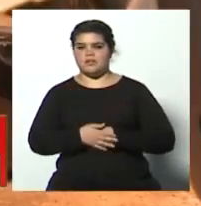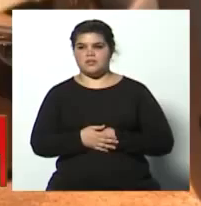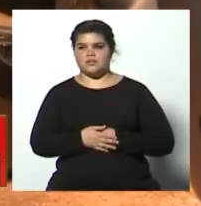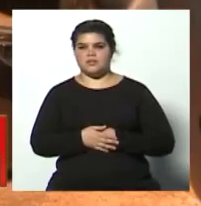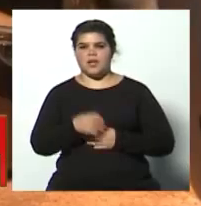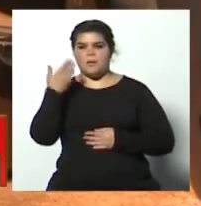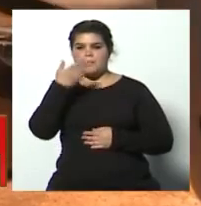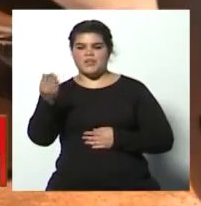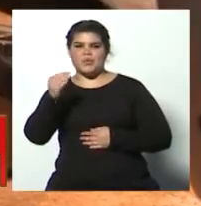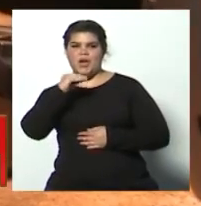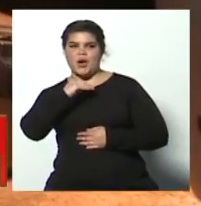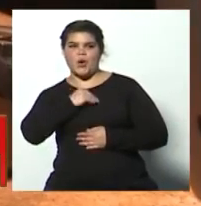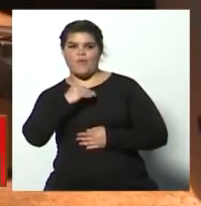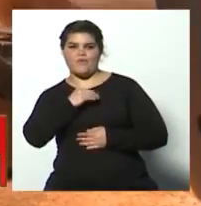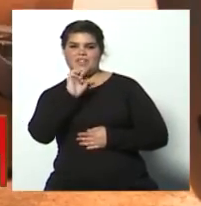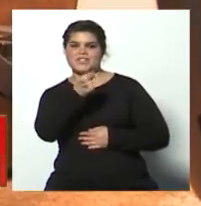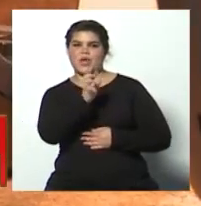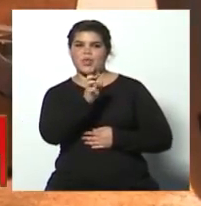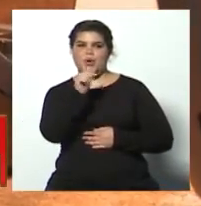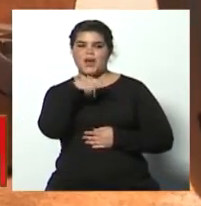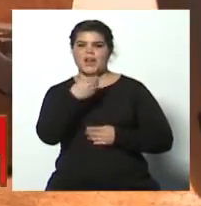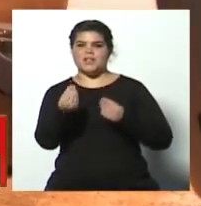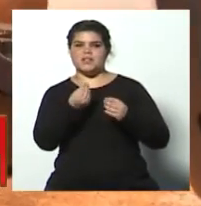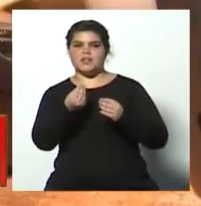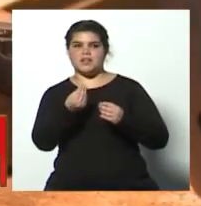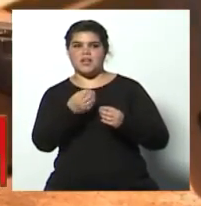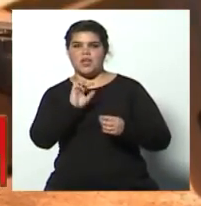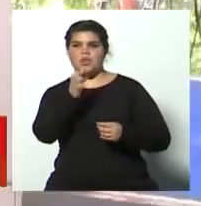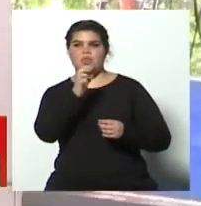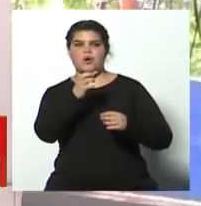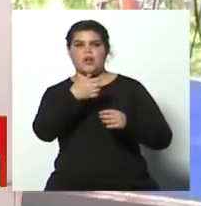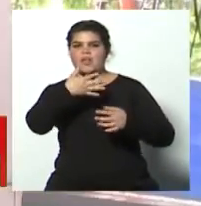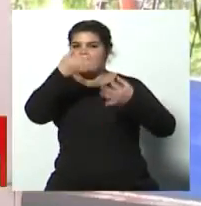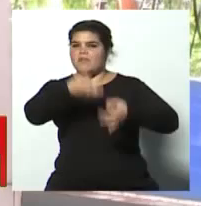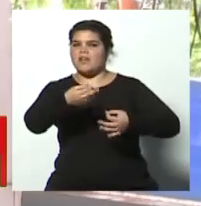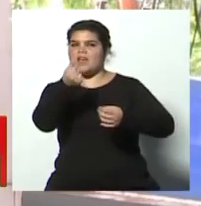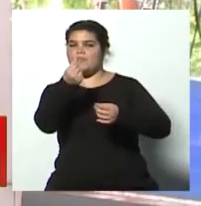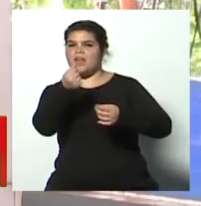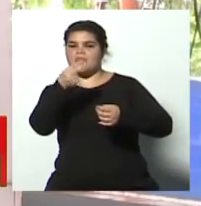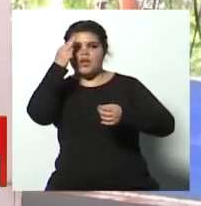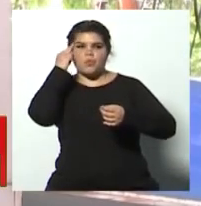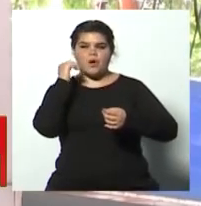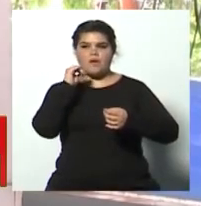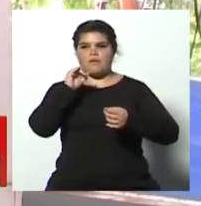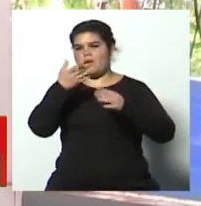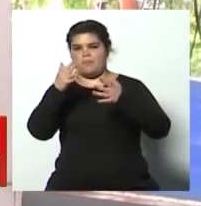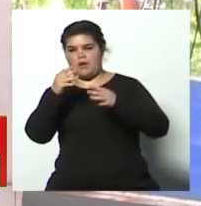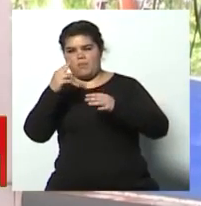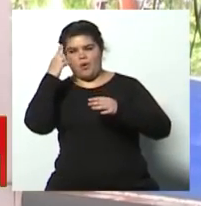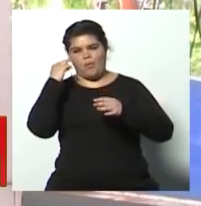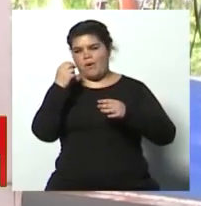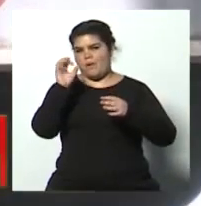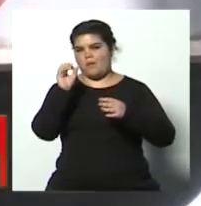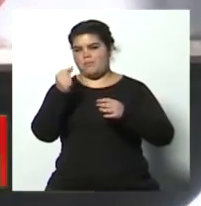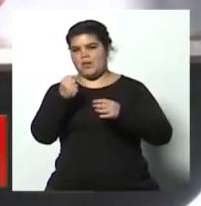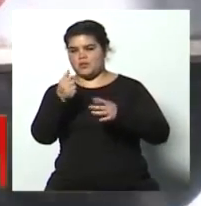cree que el dólar realmente tiene ese valor oficial, ¿no? Uh-huh. De nueve y pico. Es verdad